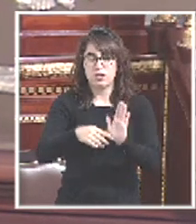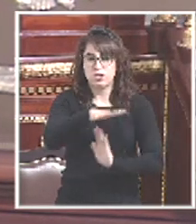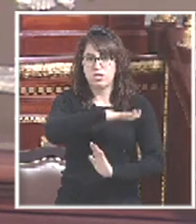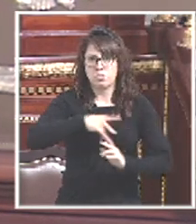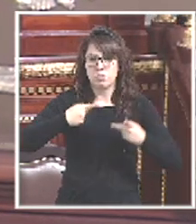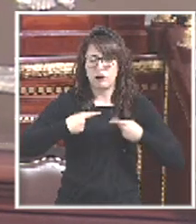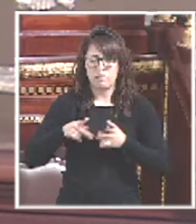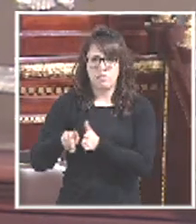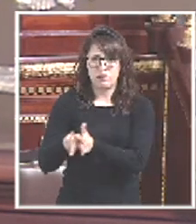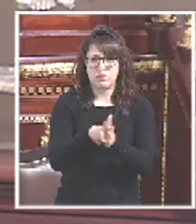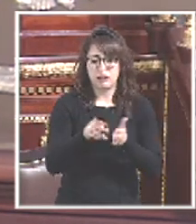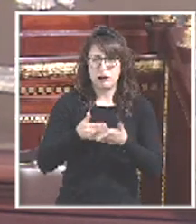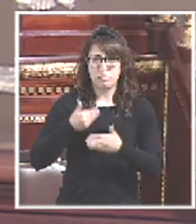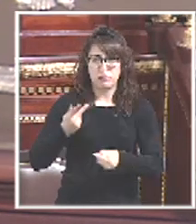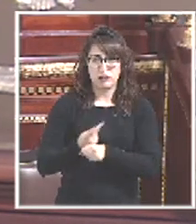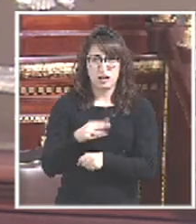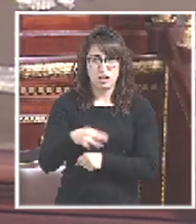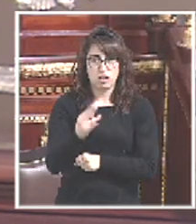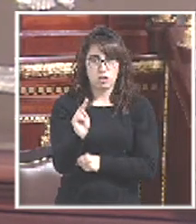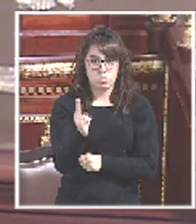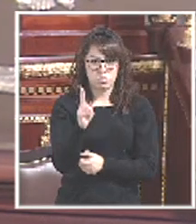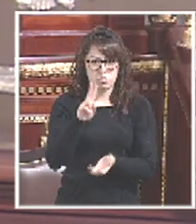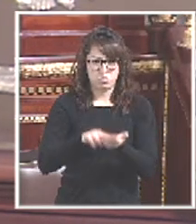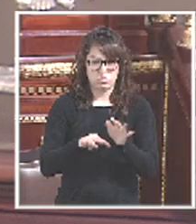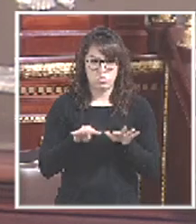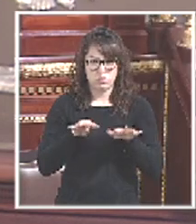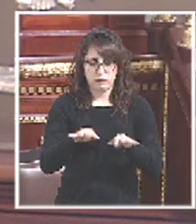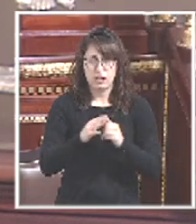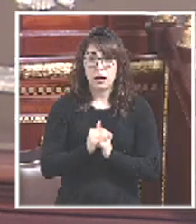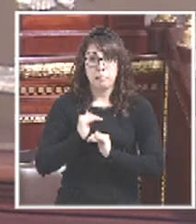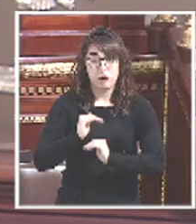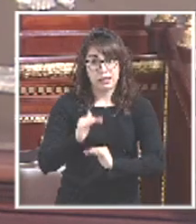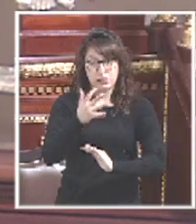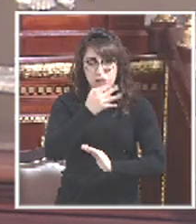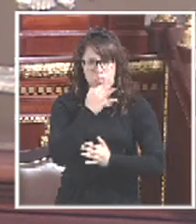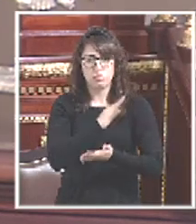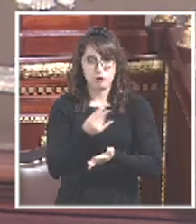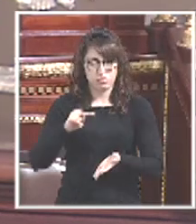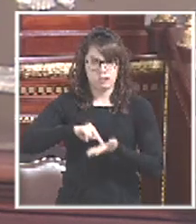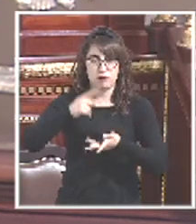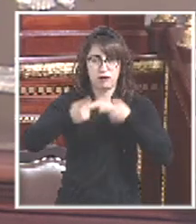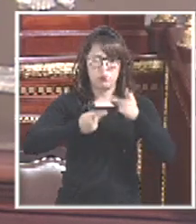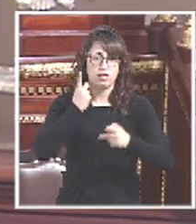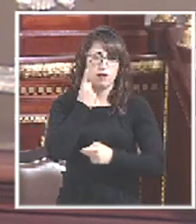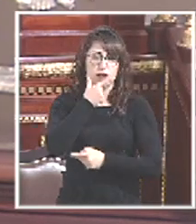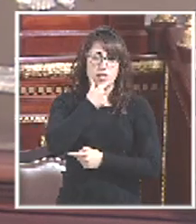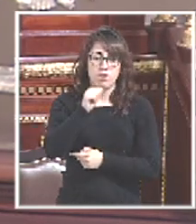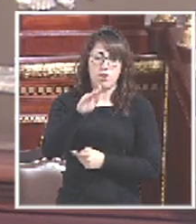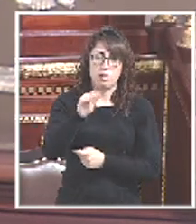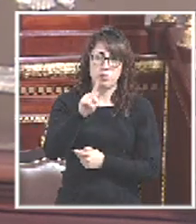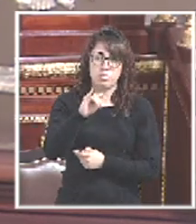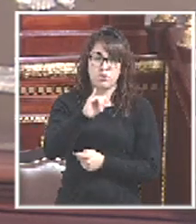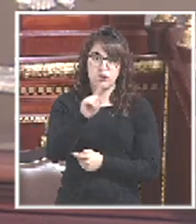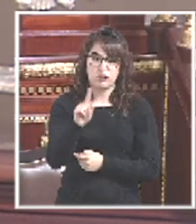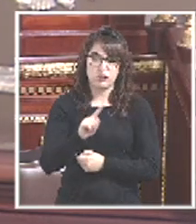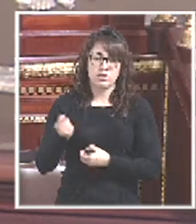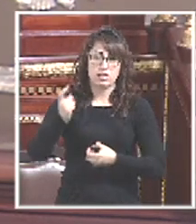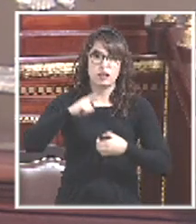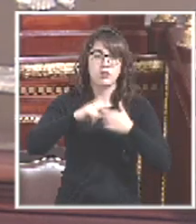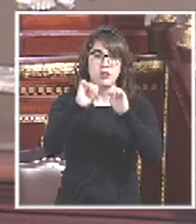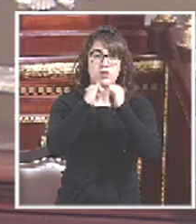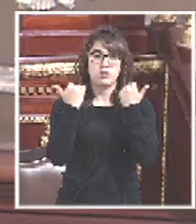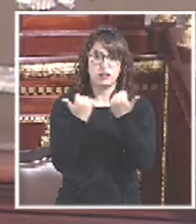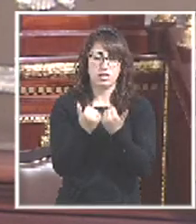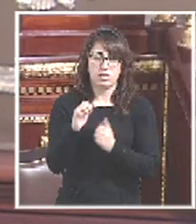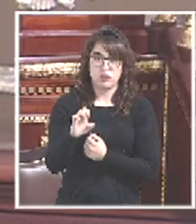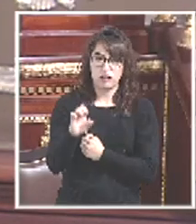día 14 de noviembre de 2019. Se concede el uso de la tribuna al diputado Fernando Abautizaro, integrante de